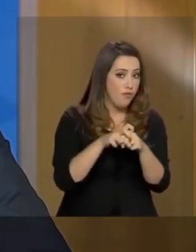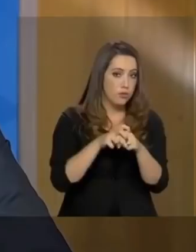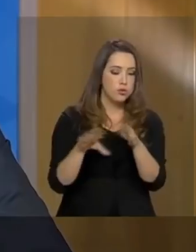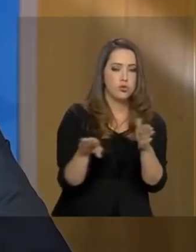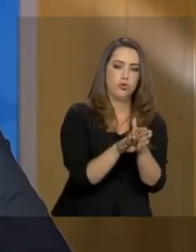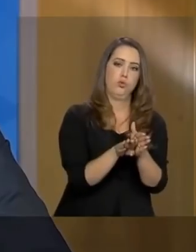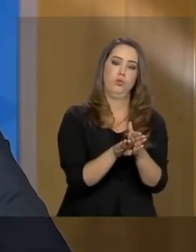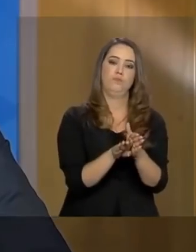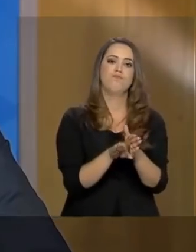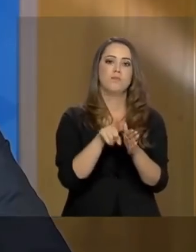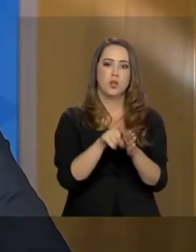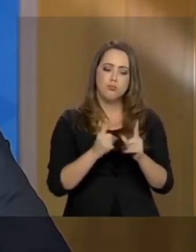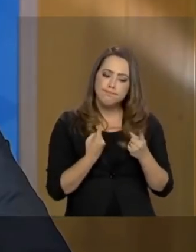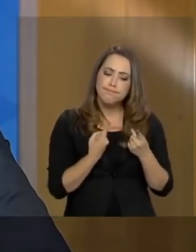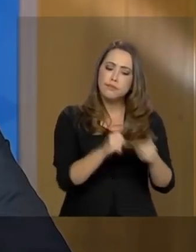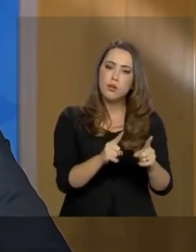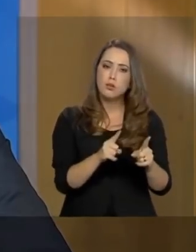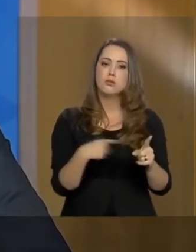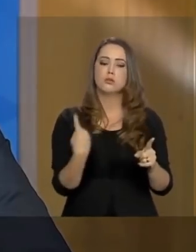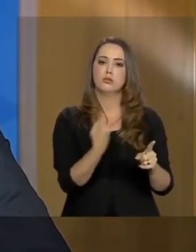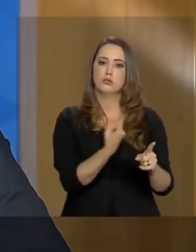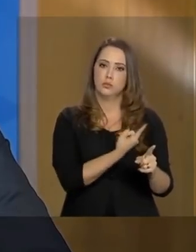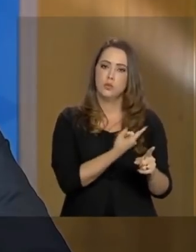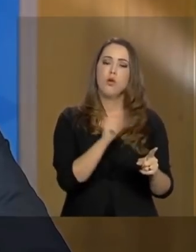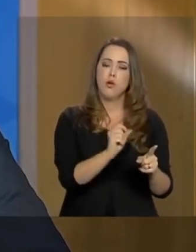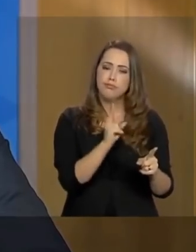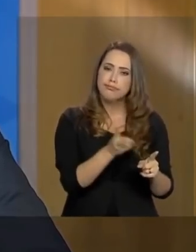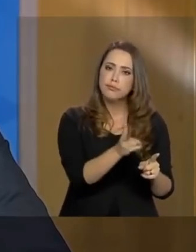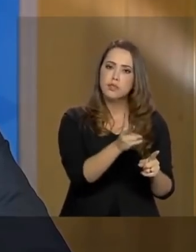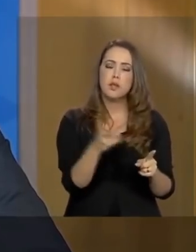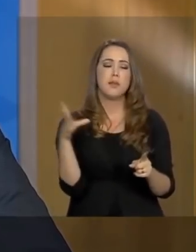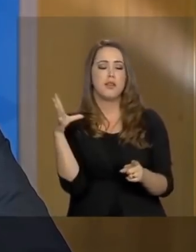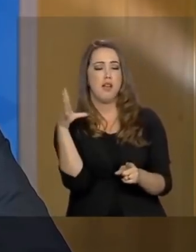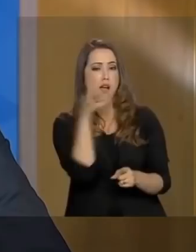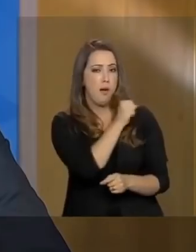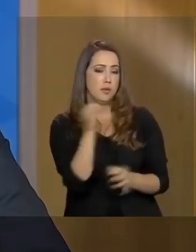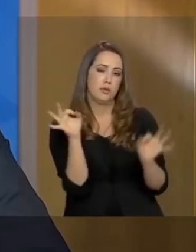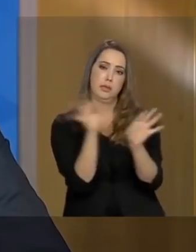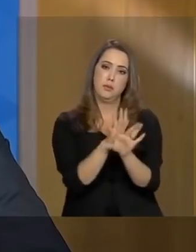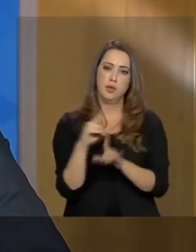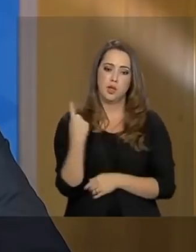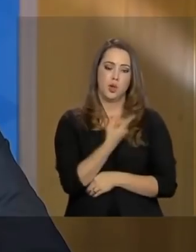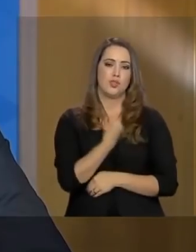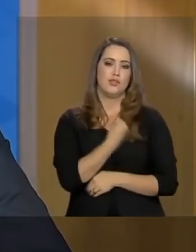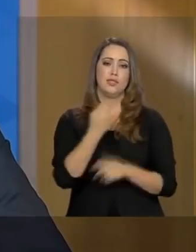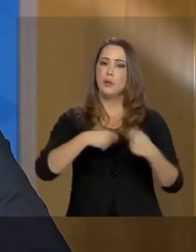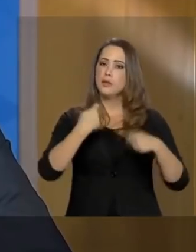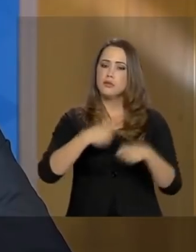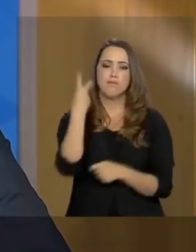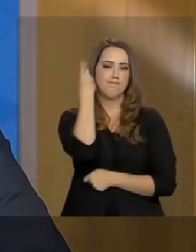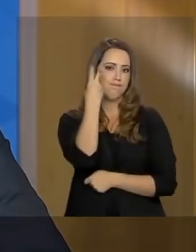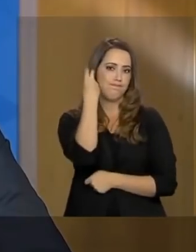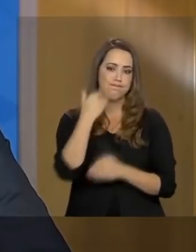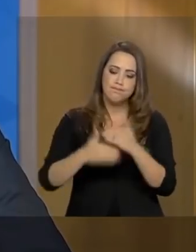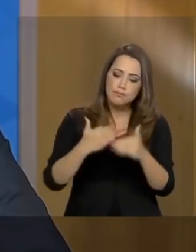el virus llegó y lo estamos combatiendo y pronto pasará nuestra vida tiene que seguir los empleos se